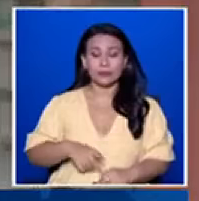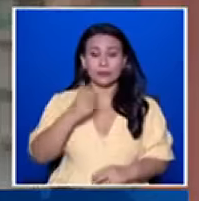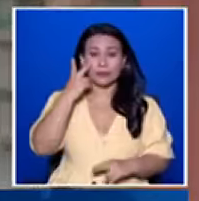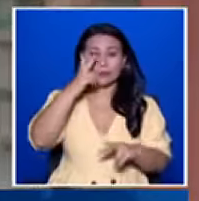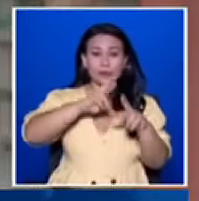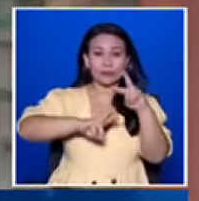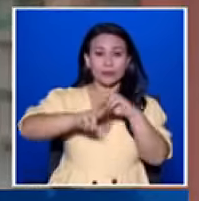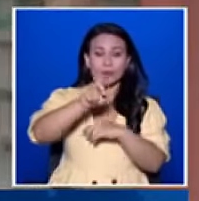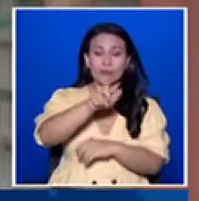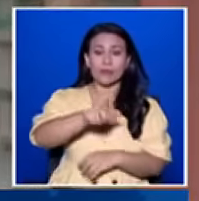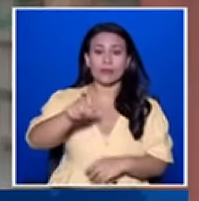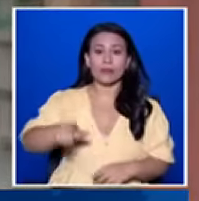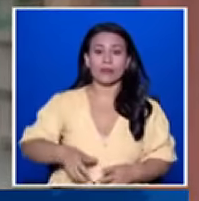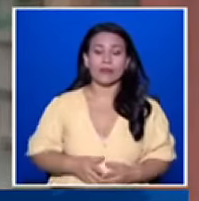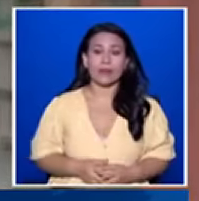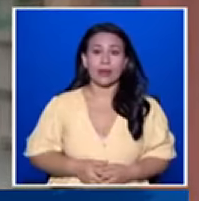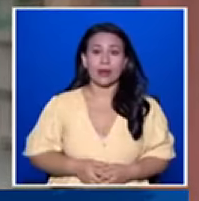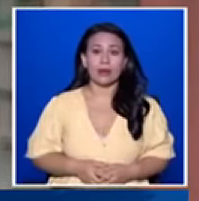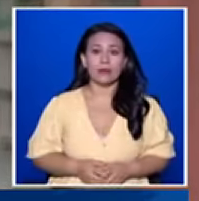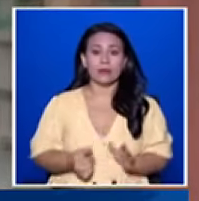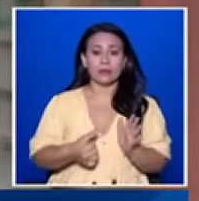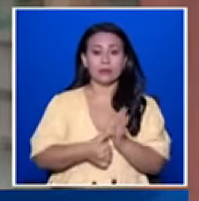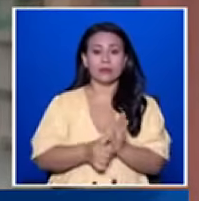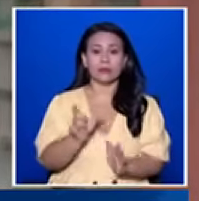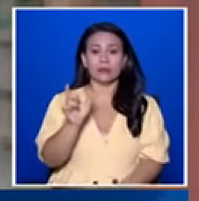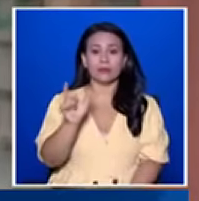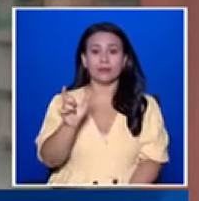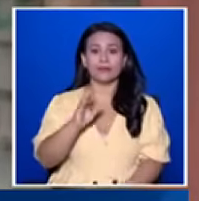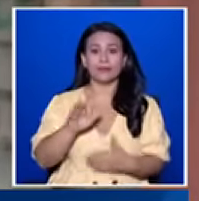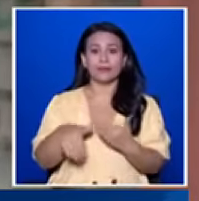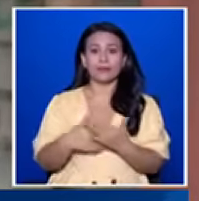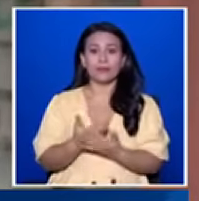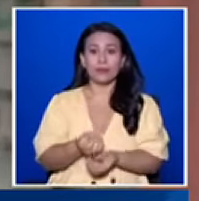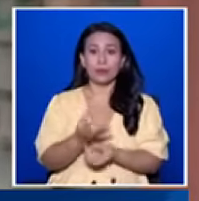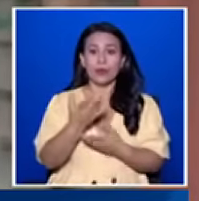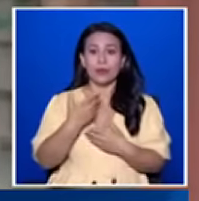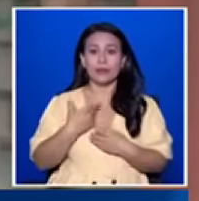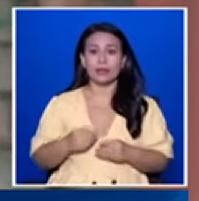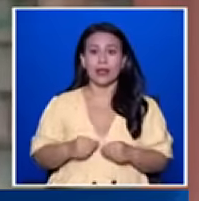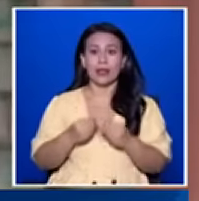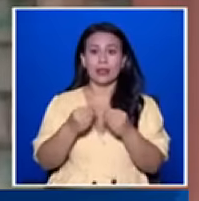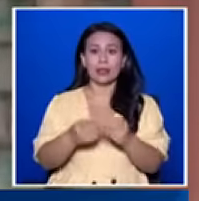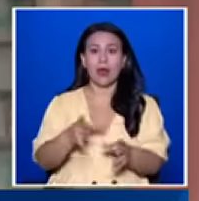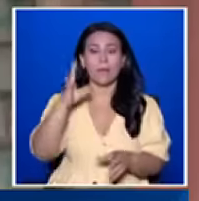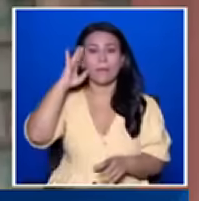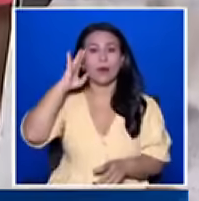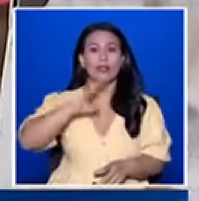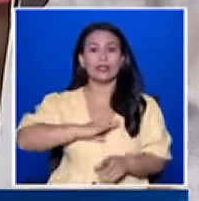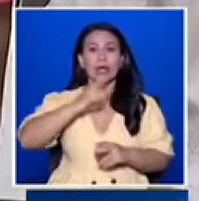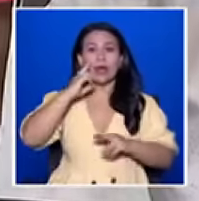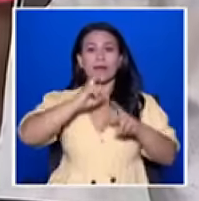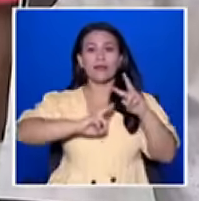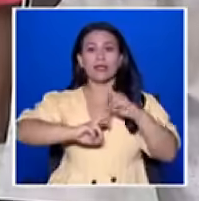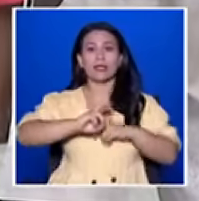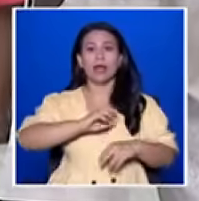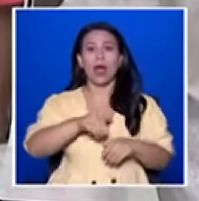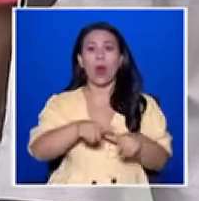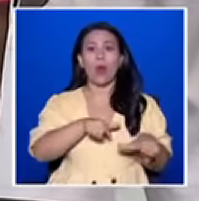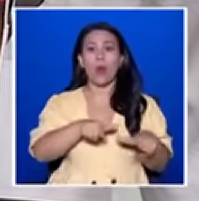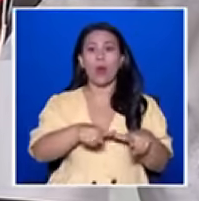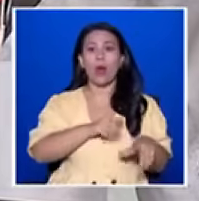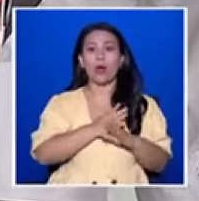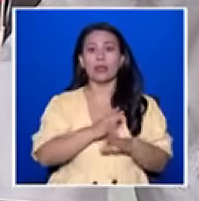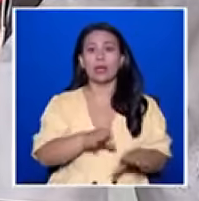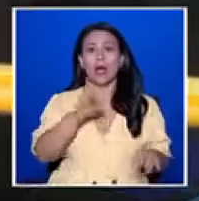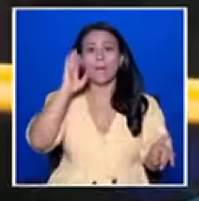al ciudadano ya con su cédula de identidad y toda esta información se la ha entregado a las unidades de investigación. En el lugar, los